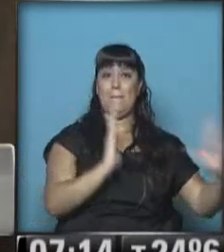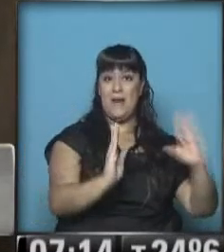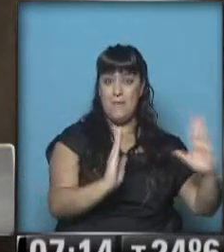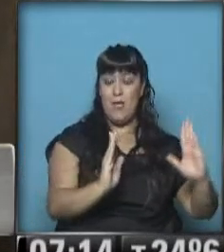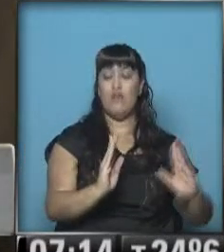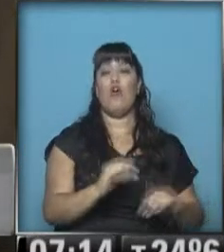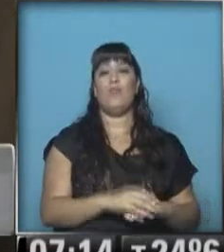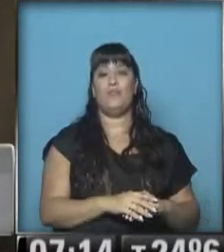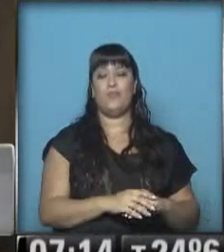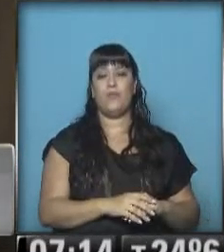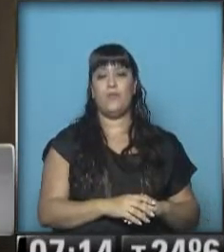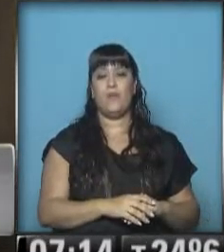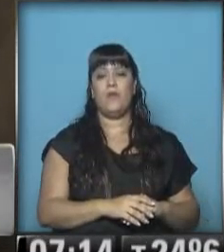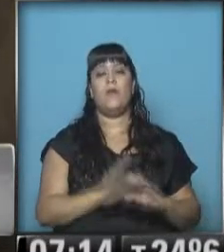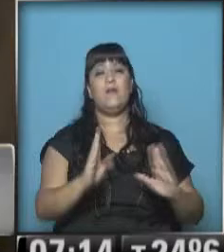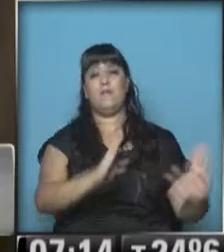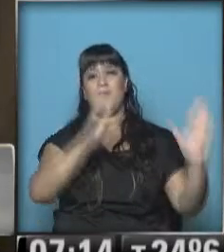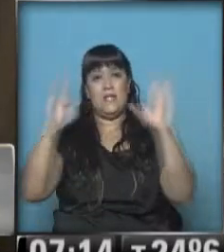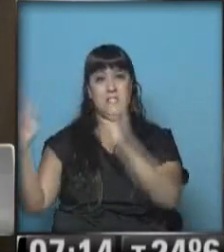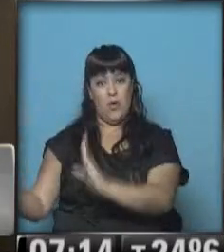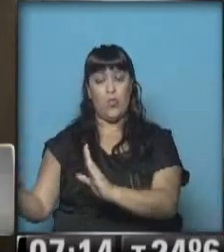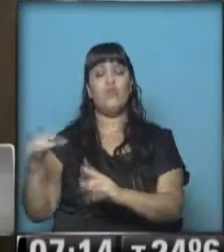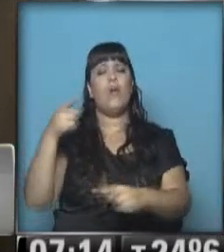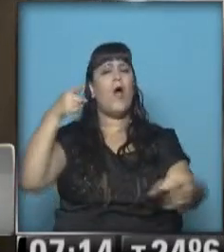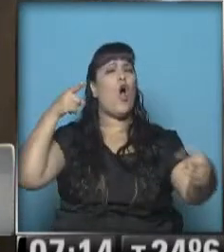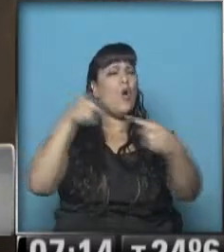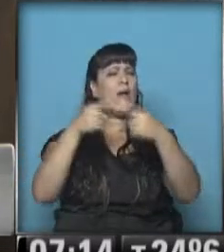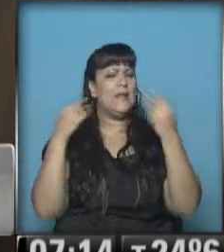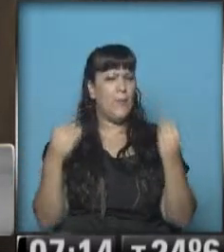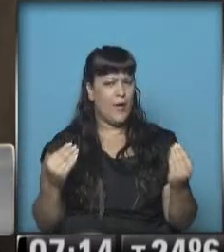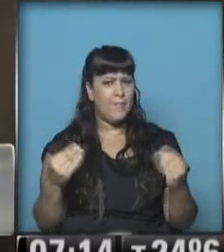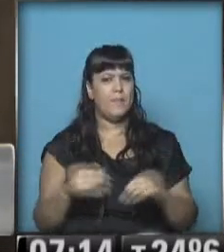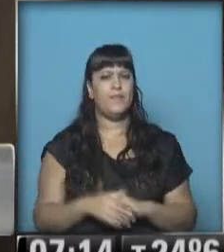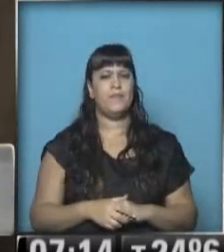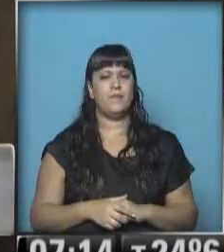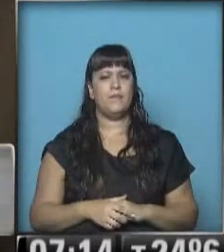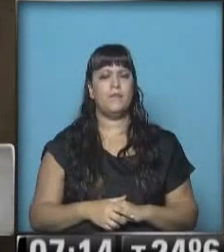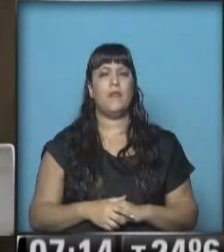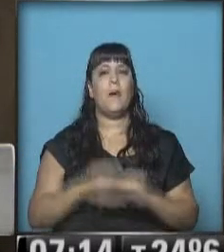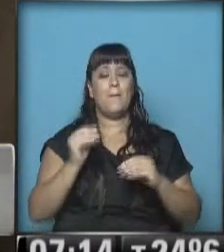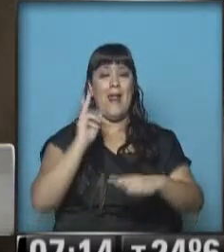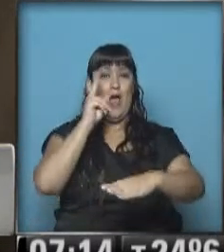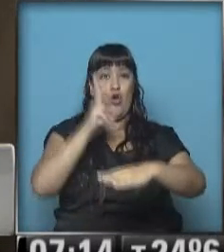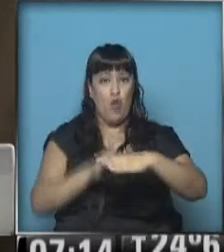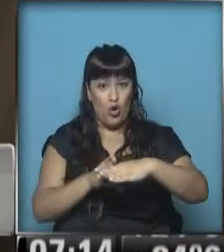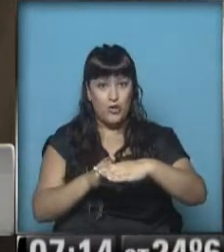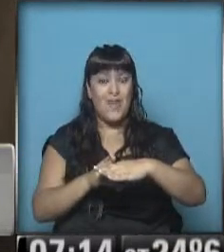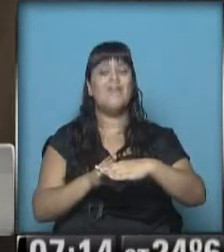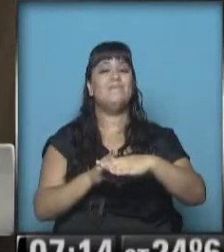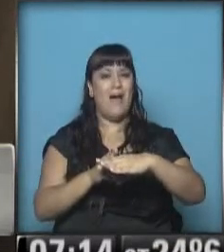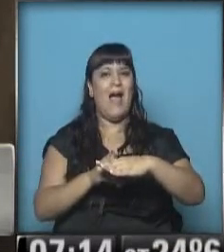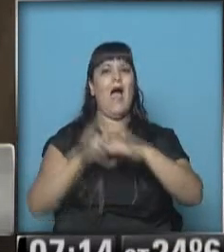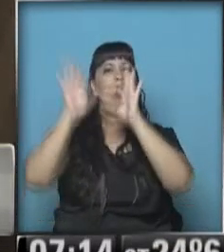año a partir del segundo, con el objetivo de que el receso coincida con